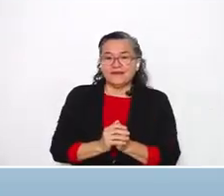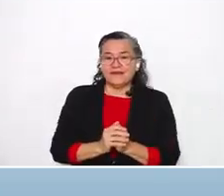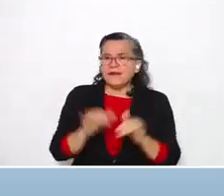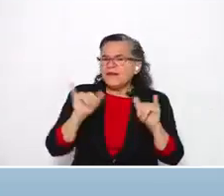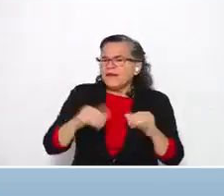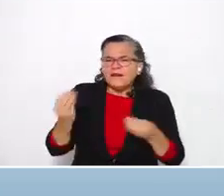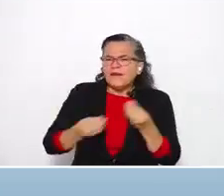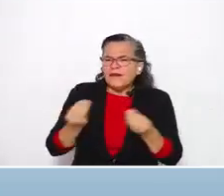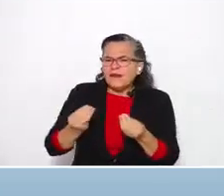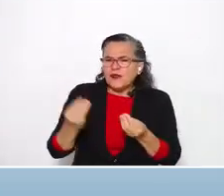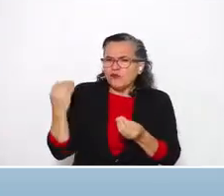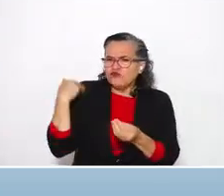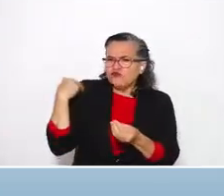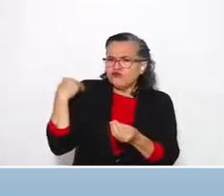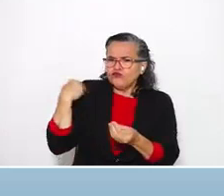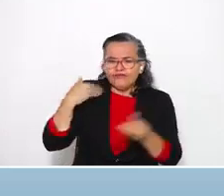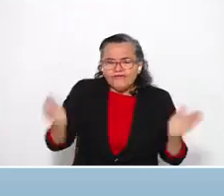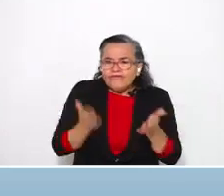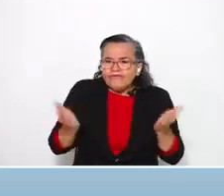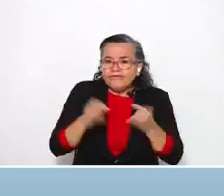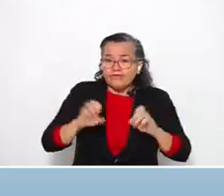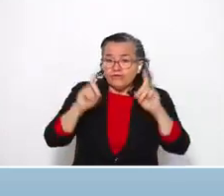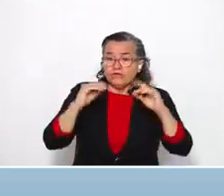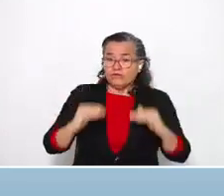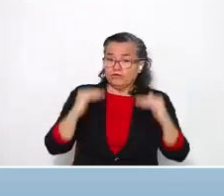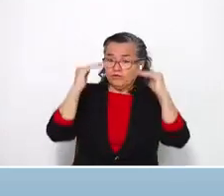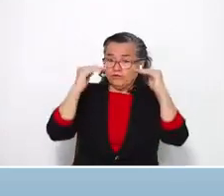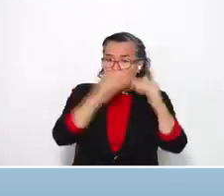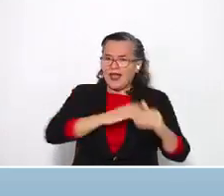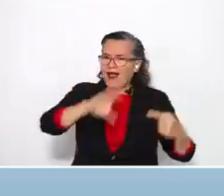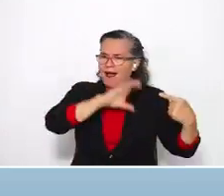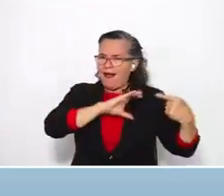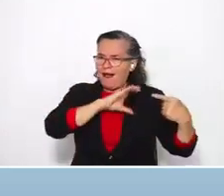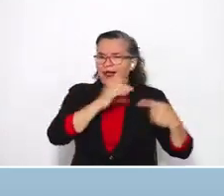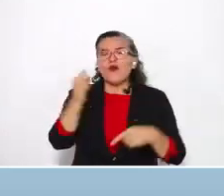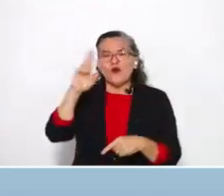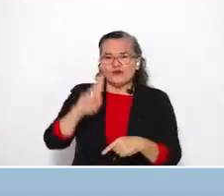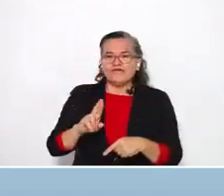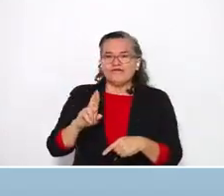Estamos llamados a promover educación superior de calidad en Costa Rica.